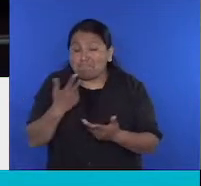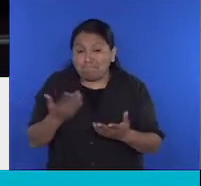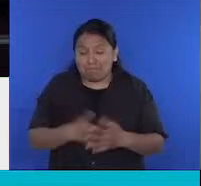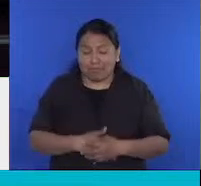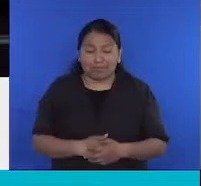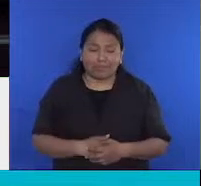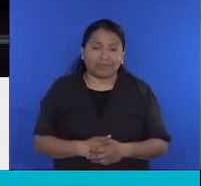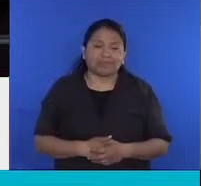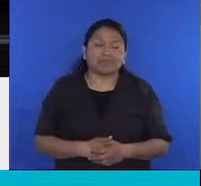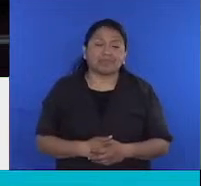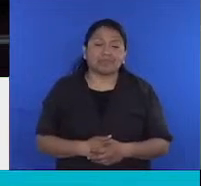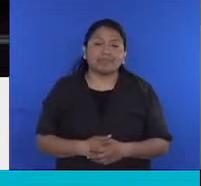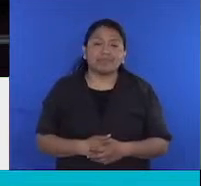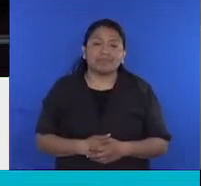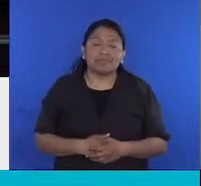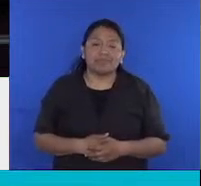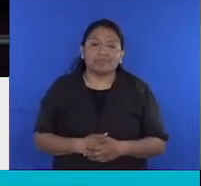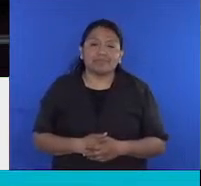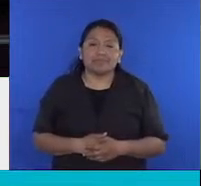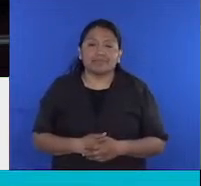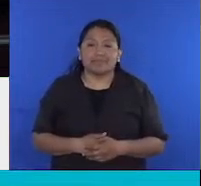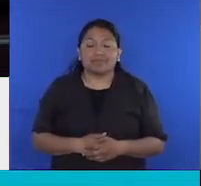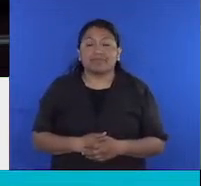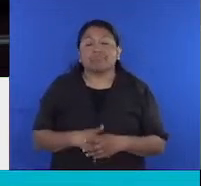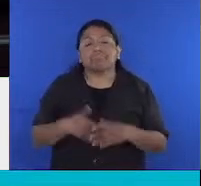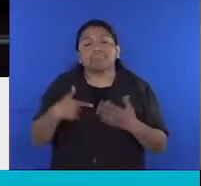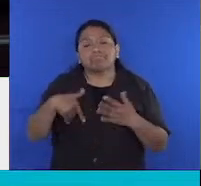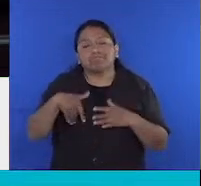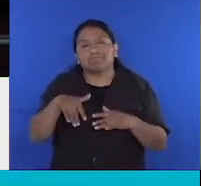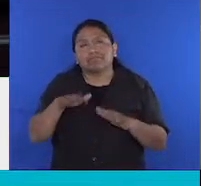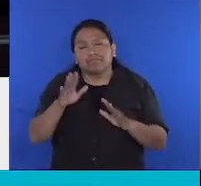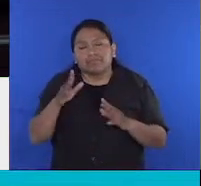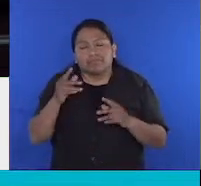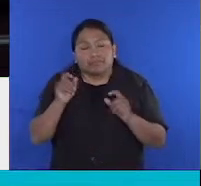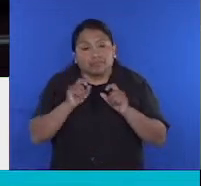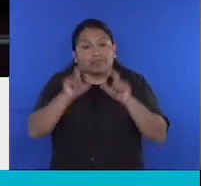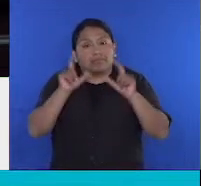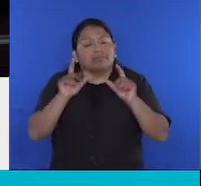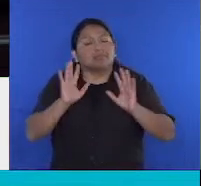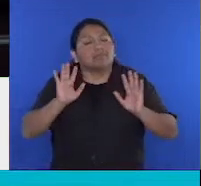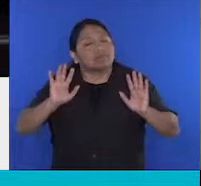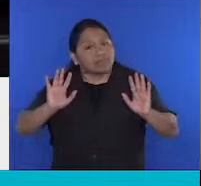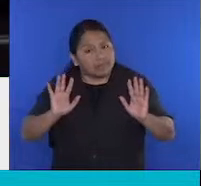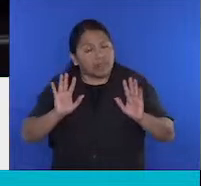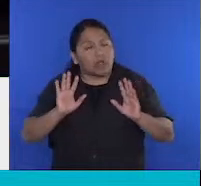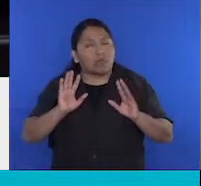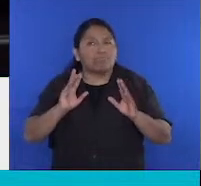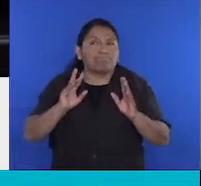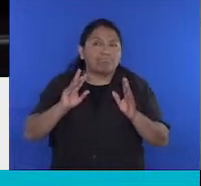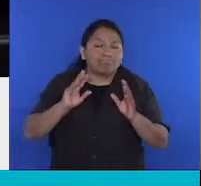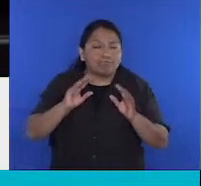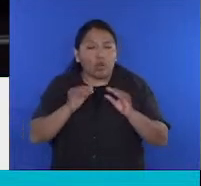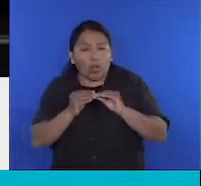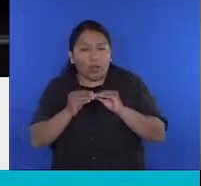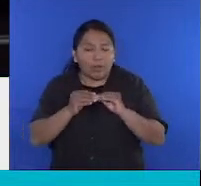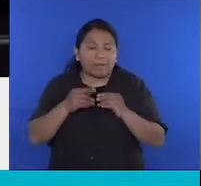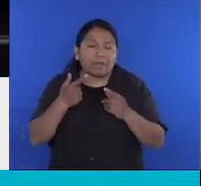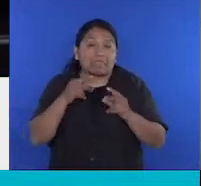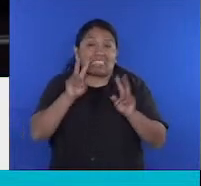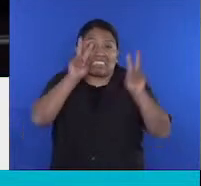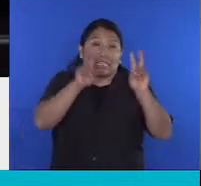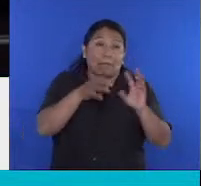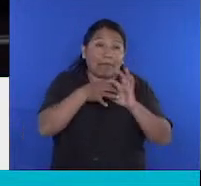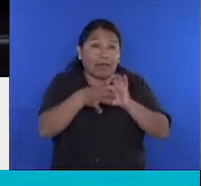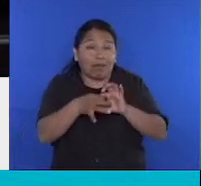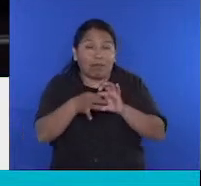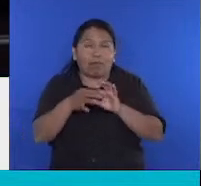lo que más me llama la atención es un problema que no sé si está vinculado con este tema o este tema es parte del problema, pero que